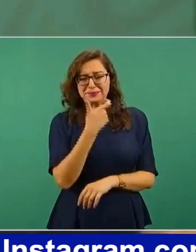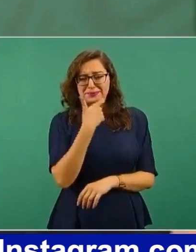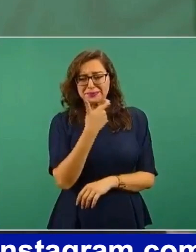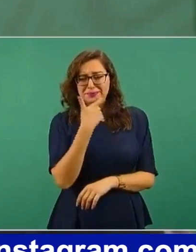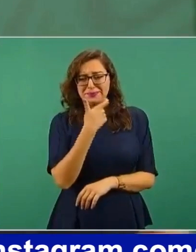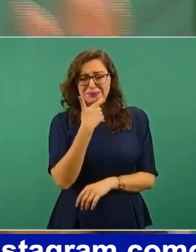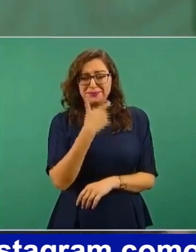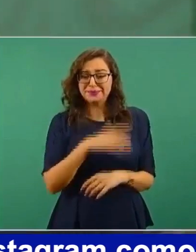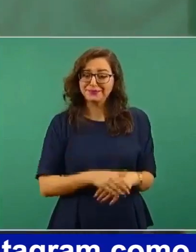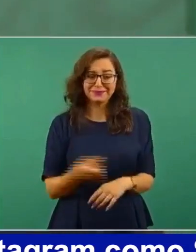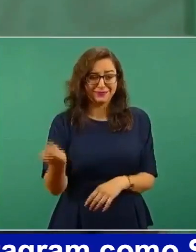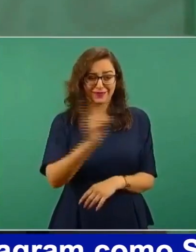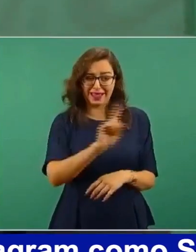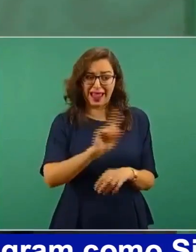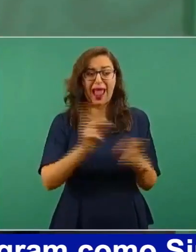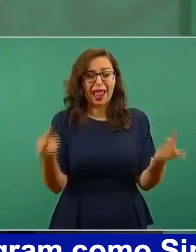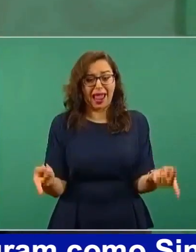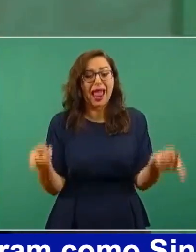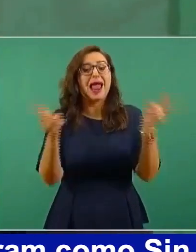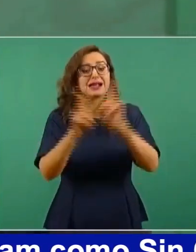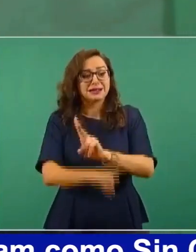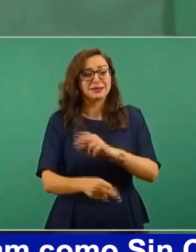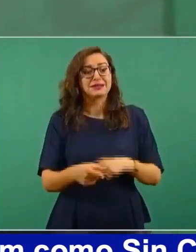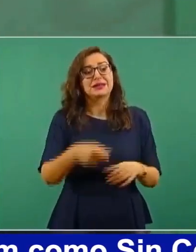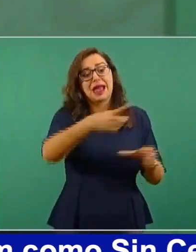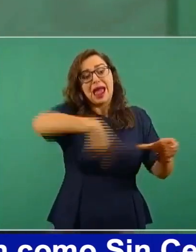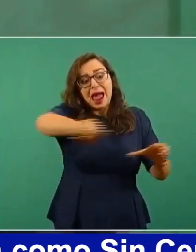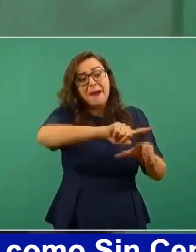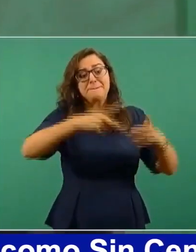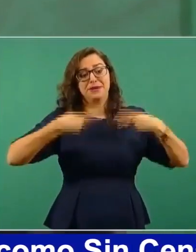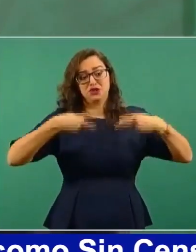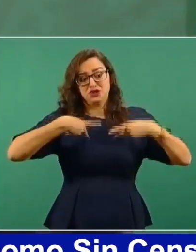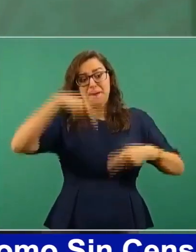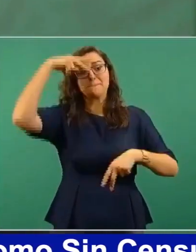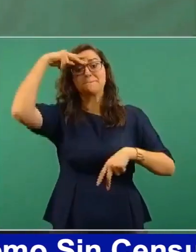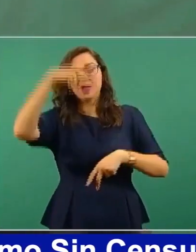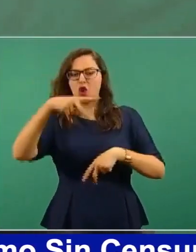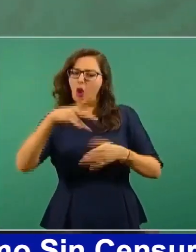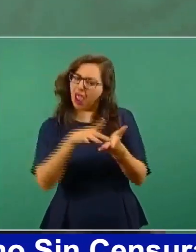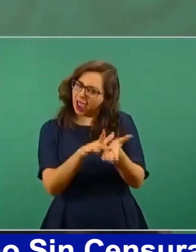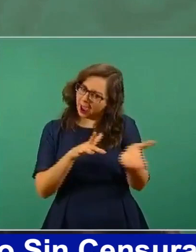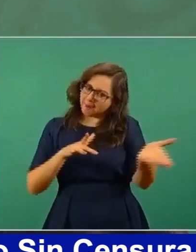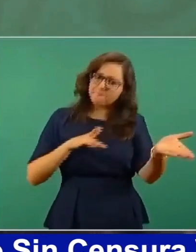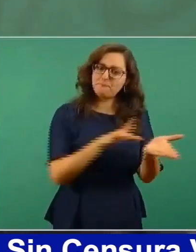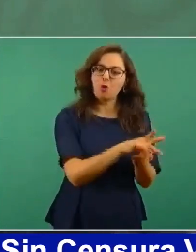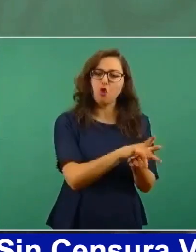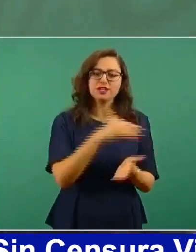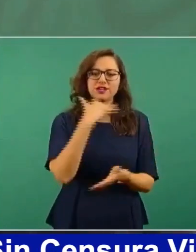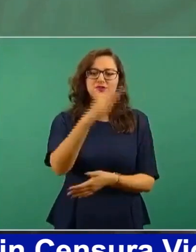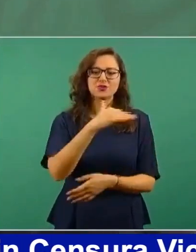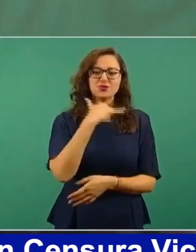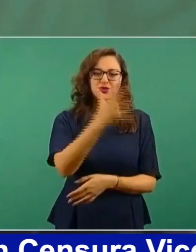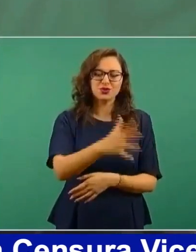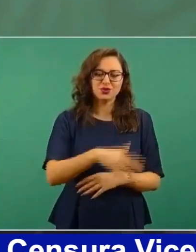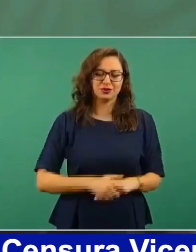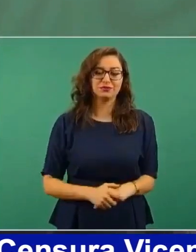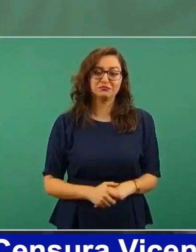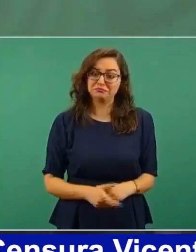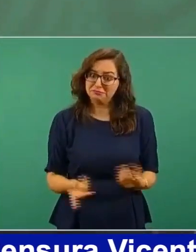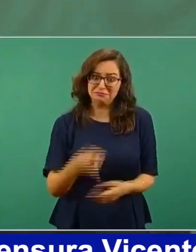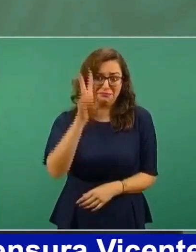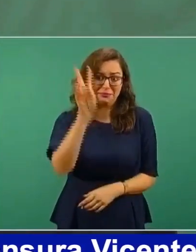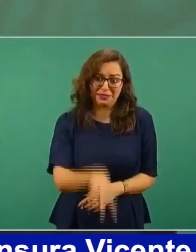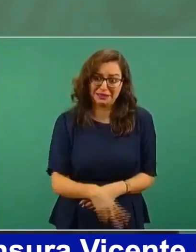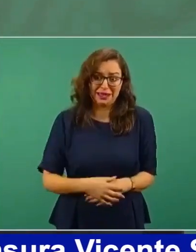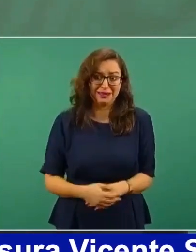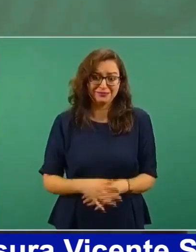y es Mexicanos a favor de la corrupción, sin duda, y